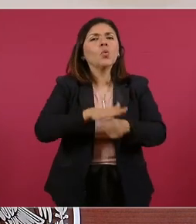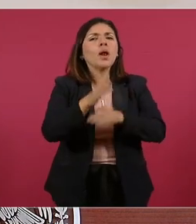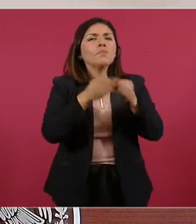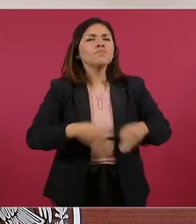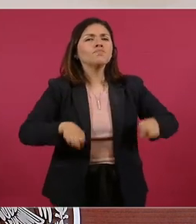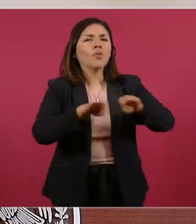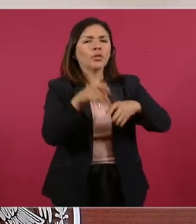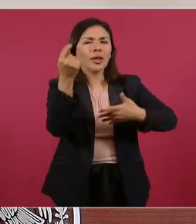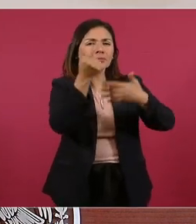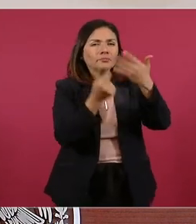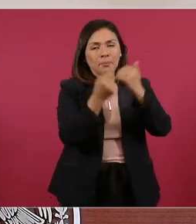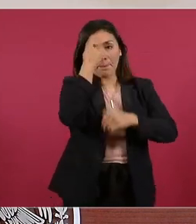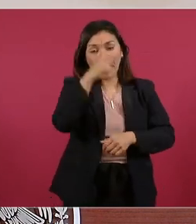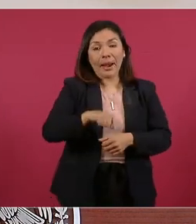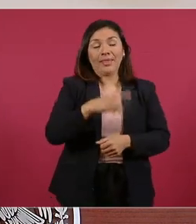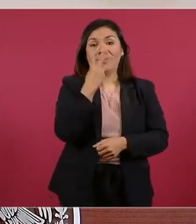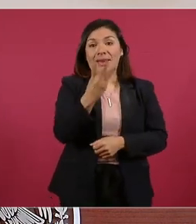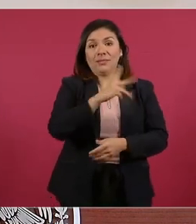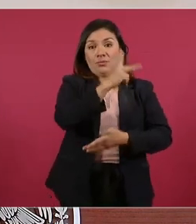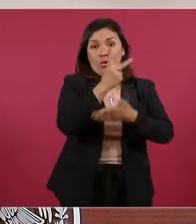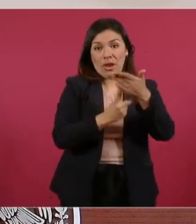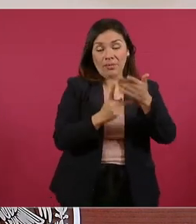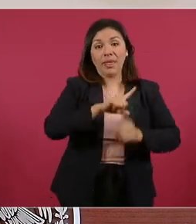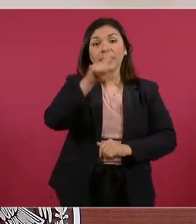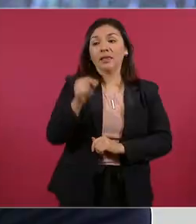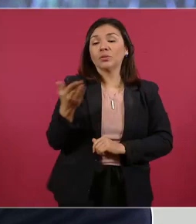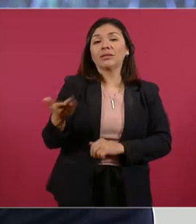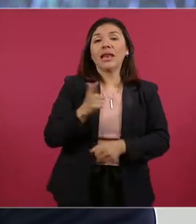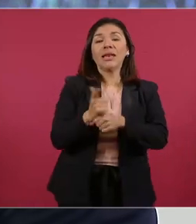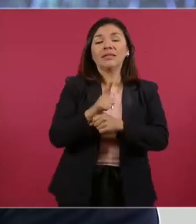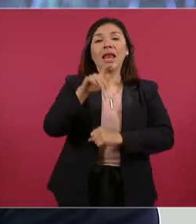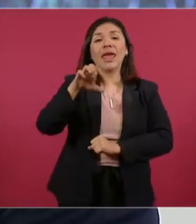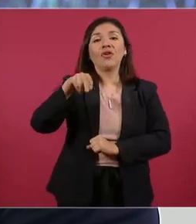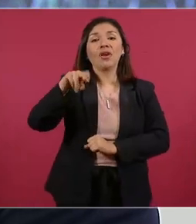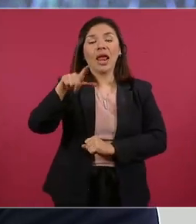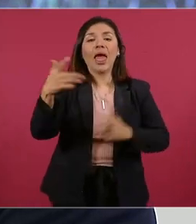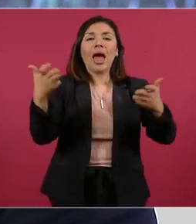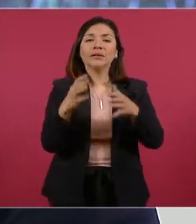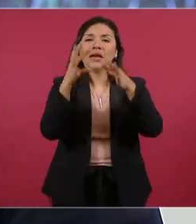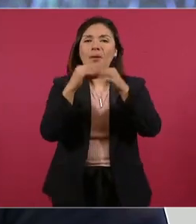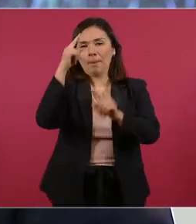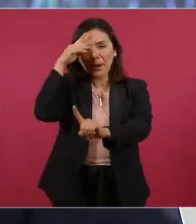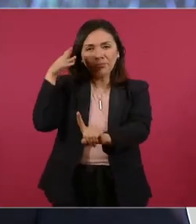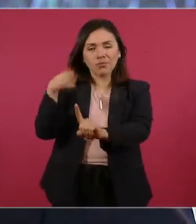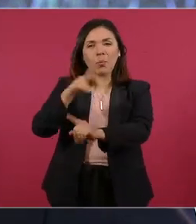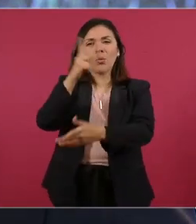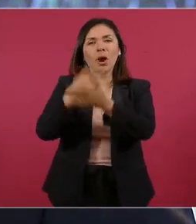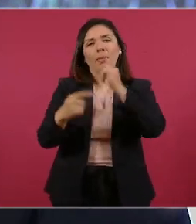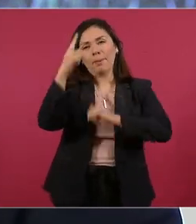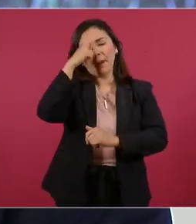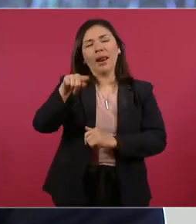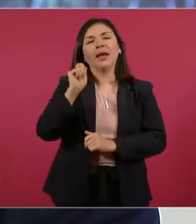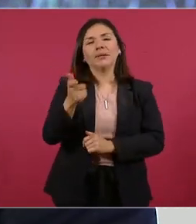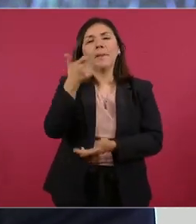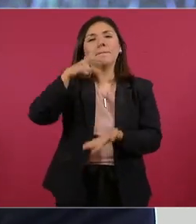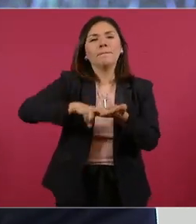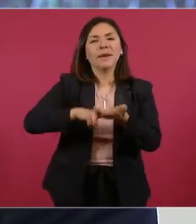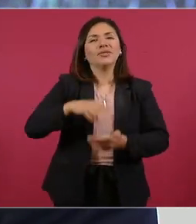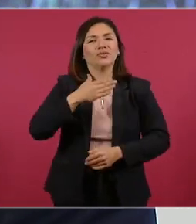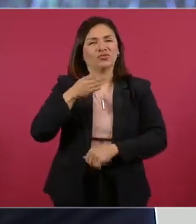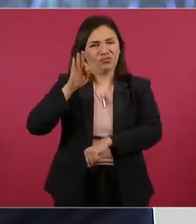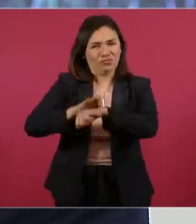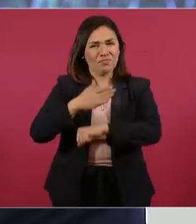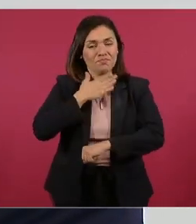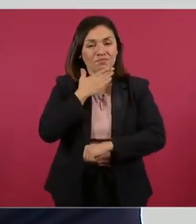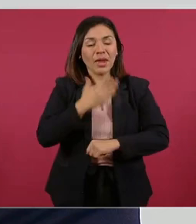relevantes de los primeros tres programas y el licenciado Leonel Cota hará lo propio en el programa de precios de garantía.